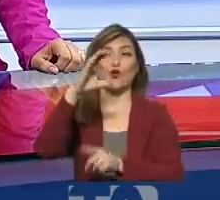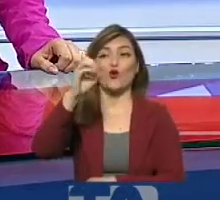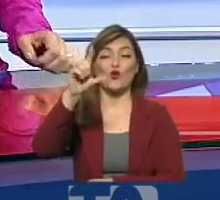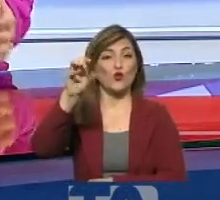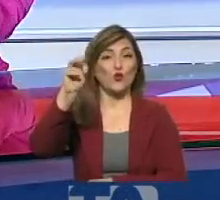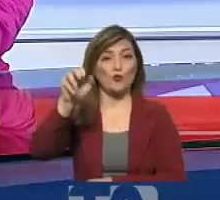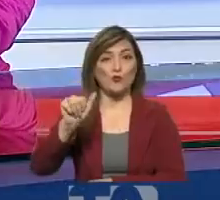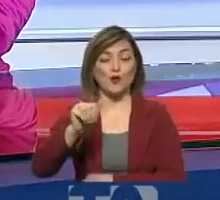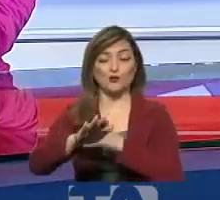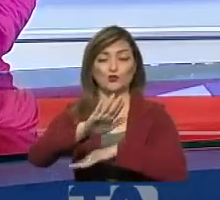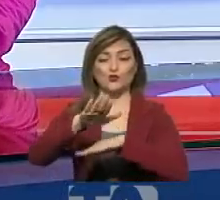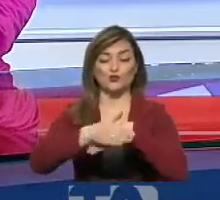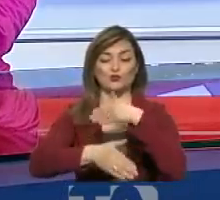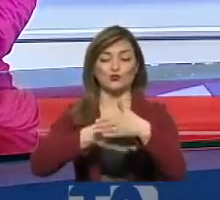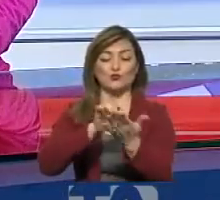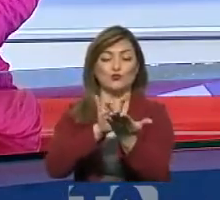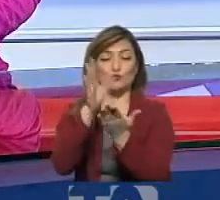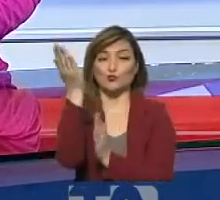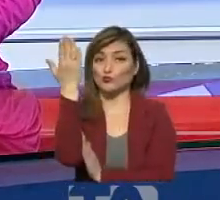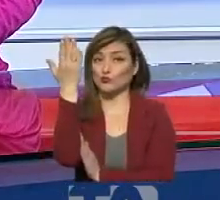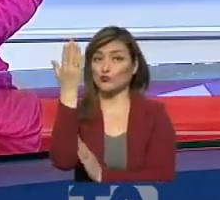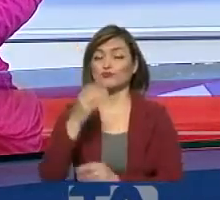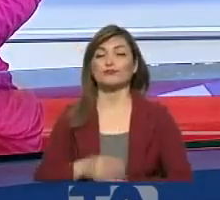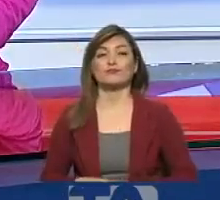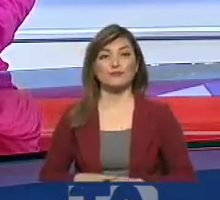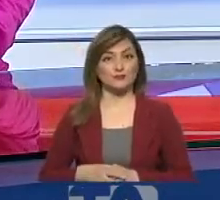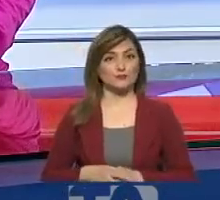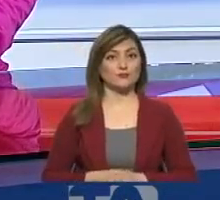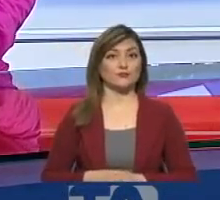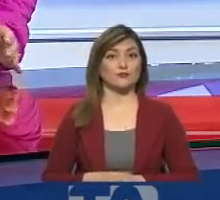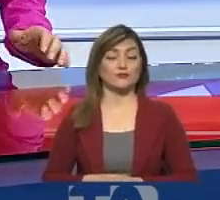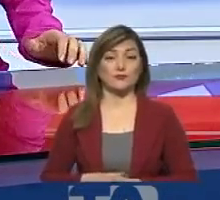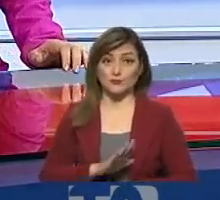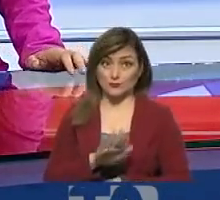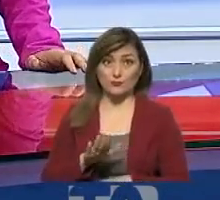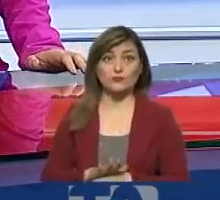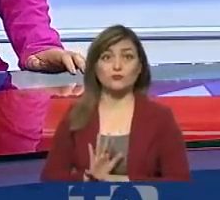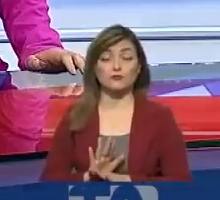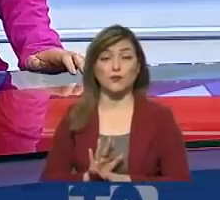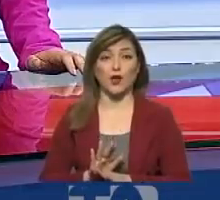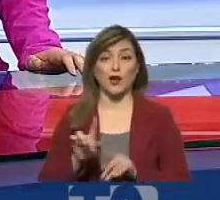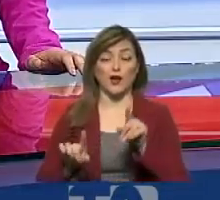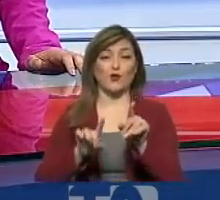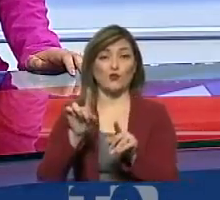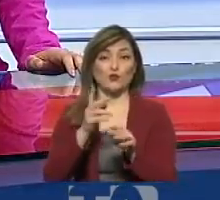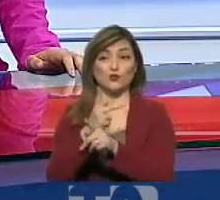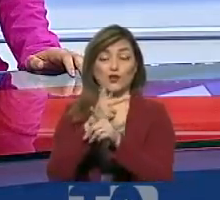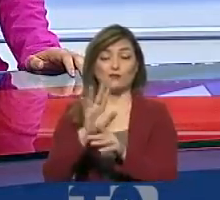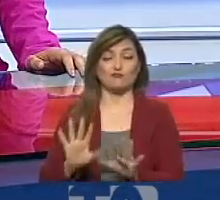Coloma habló sobre el proceso de remoción de Jorge Yunda dentro del Consejo y también se refirió sobre la abstención de uno de los